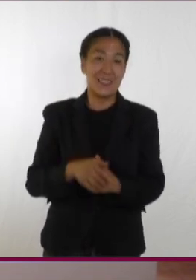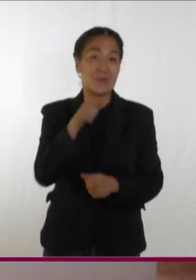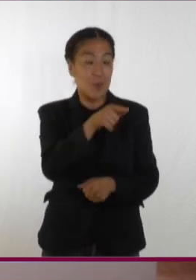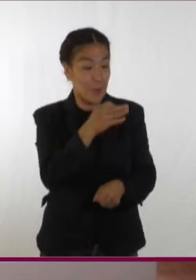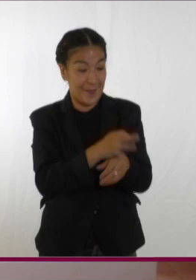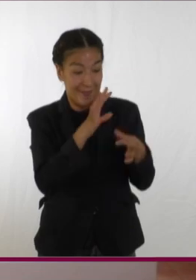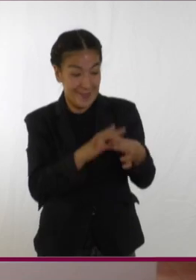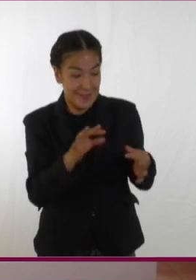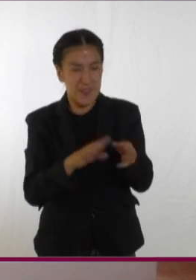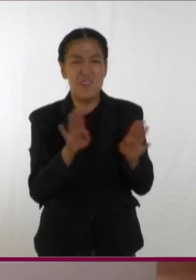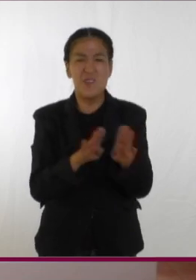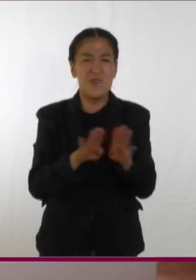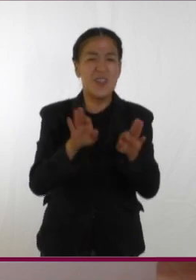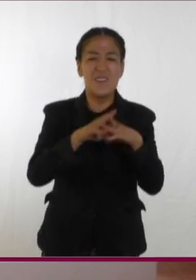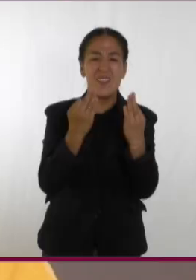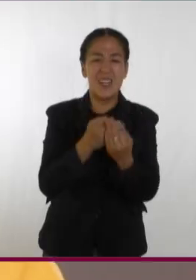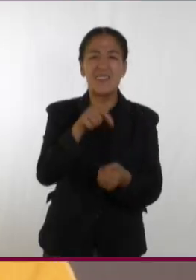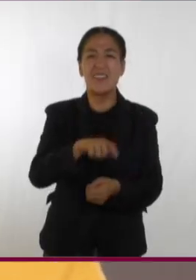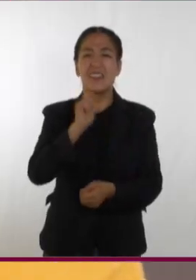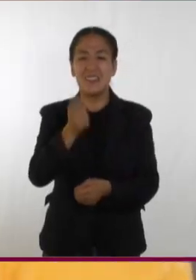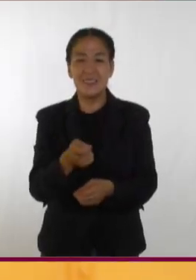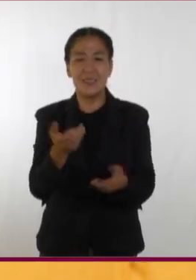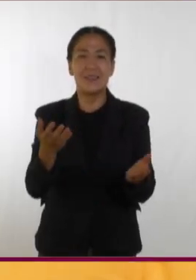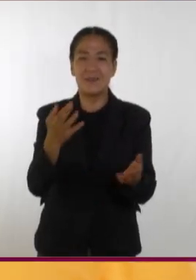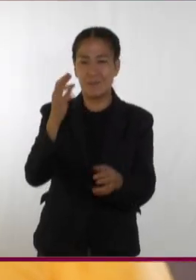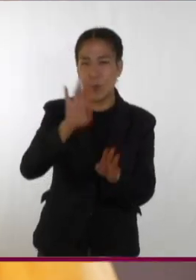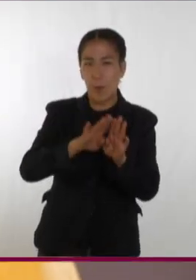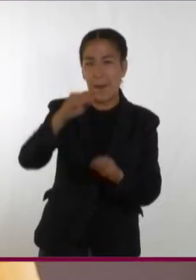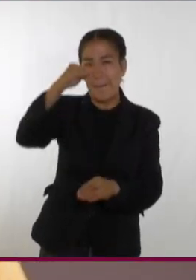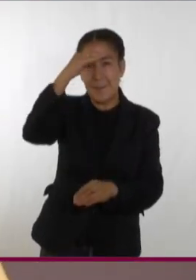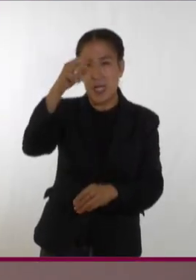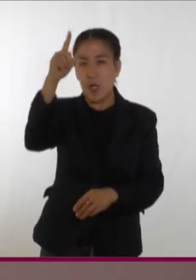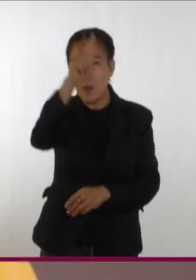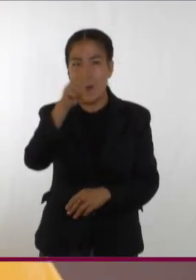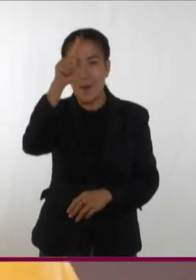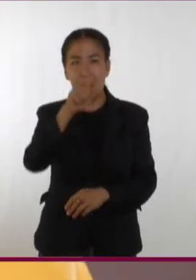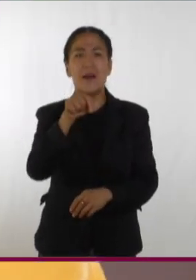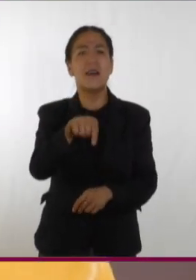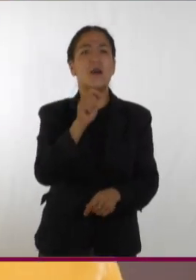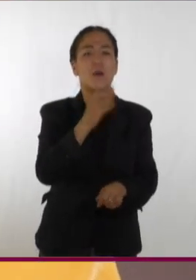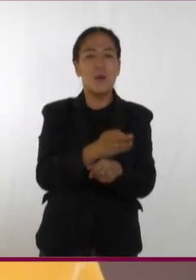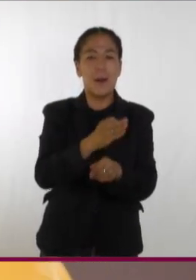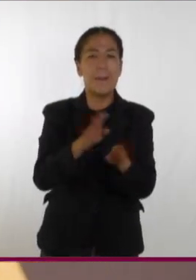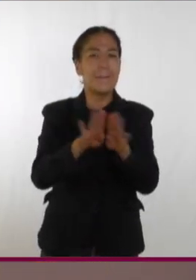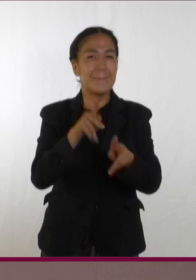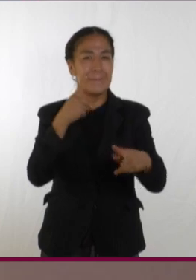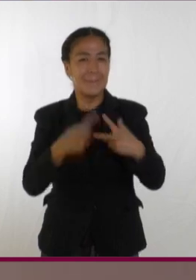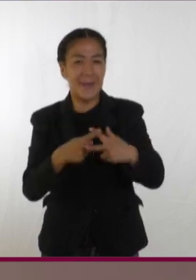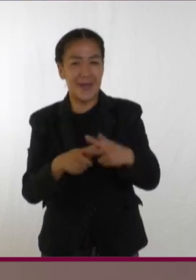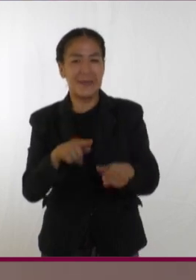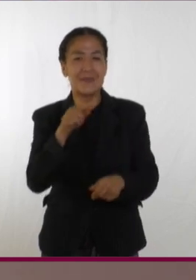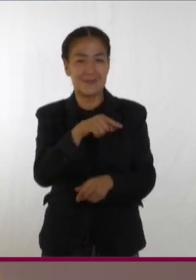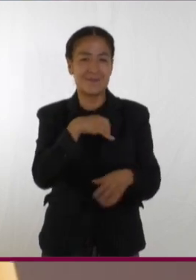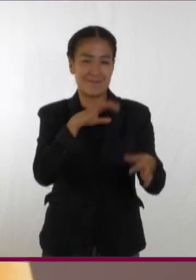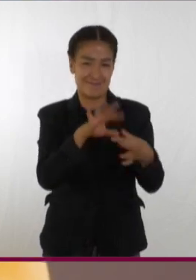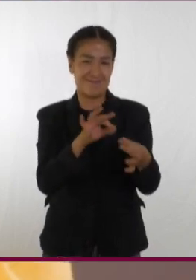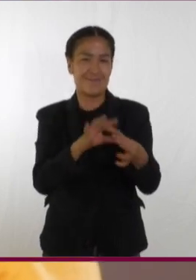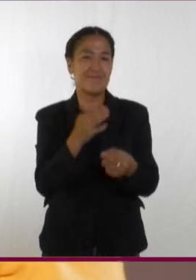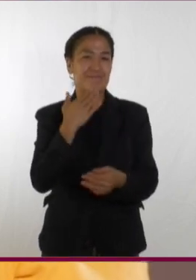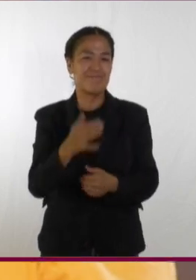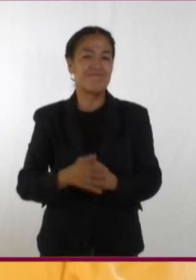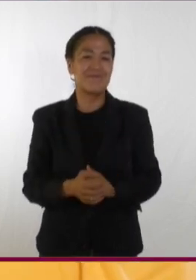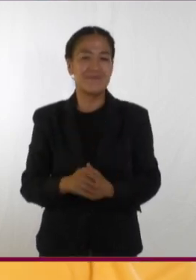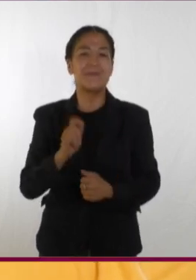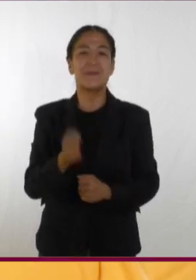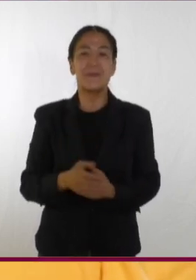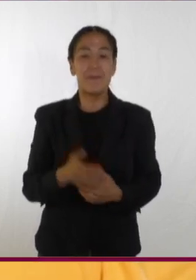solo. Pues como bien dices, el truco está en emplear nuestro razonamiento lógico. Y ya que estamos en esto de los acertijos